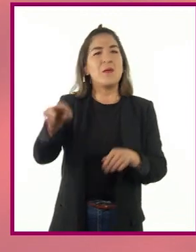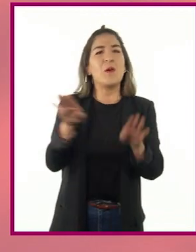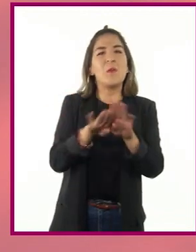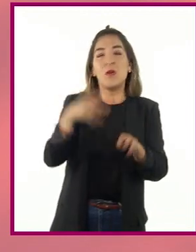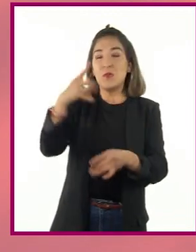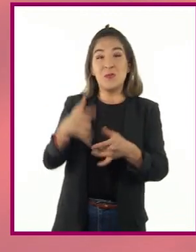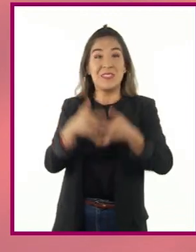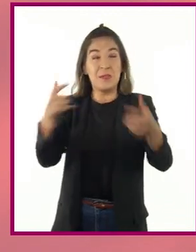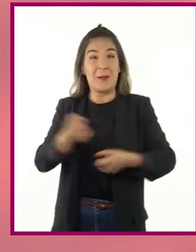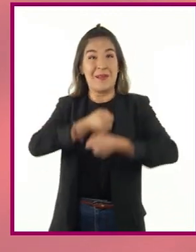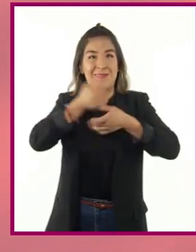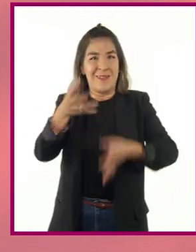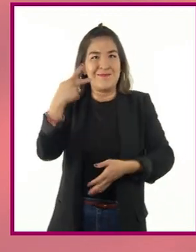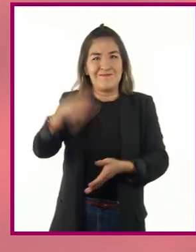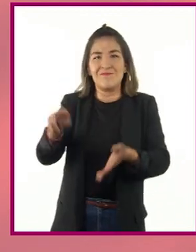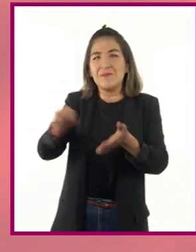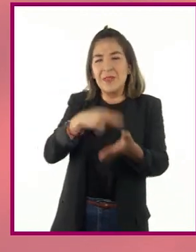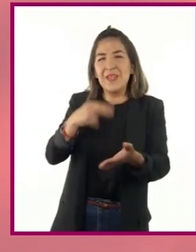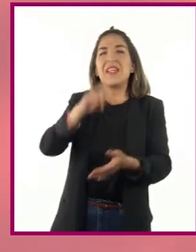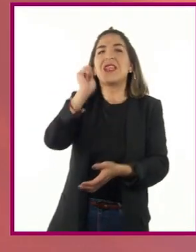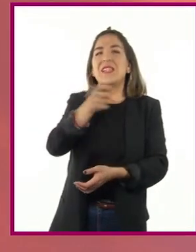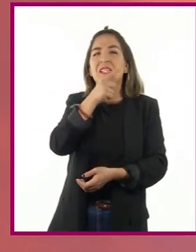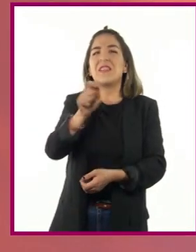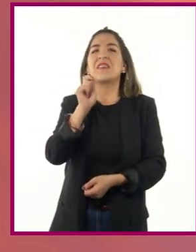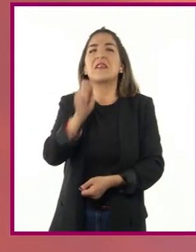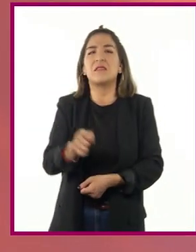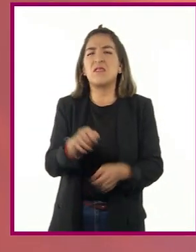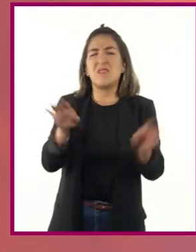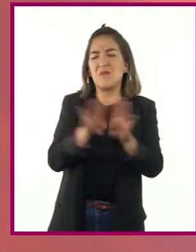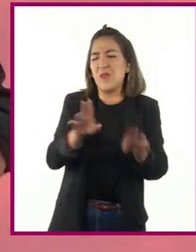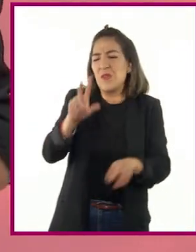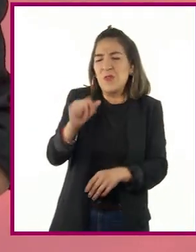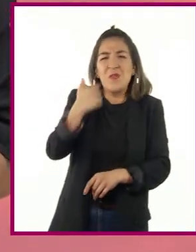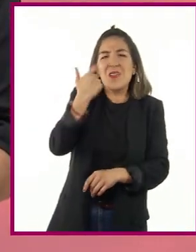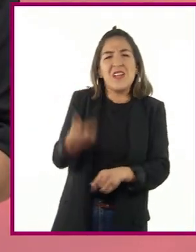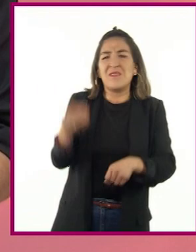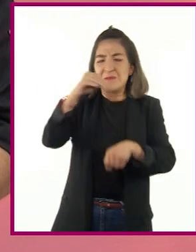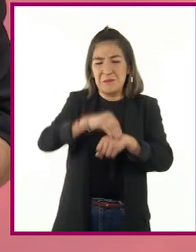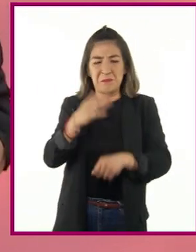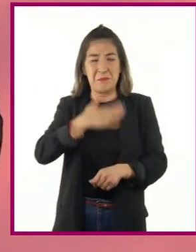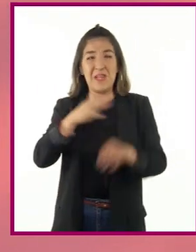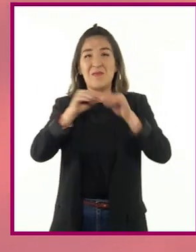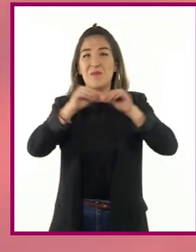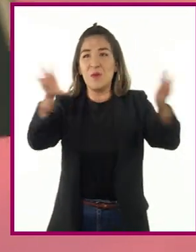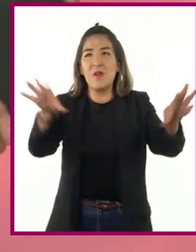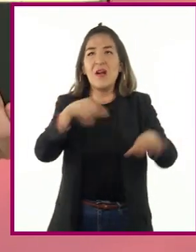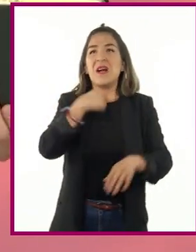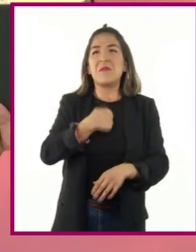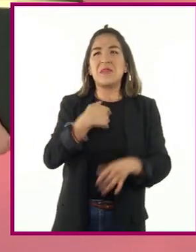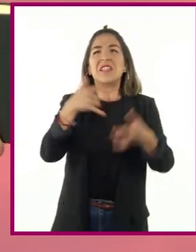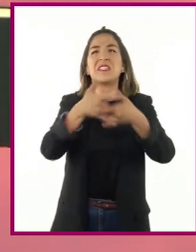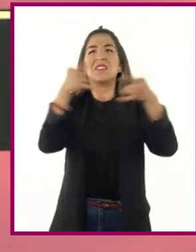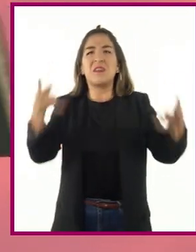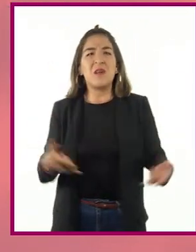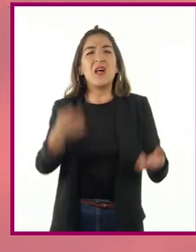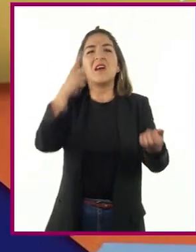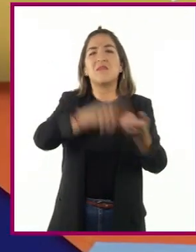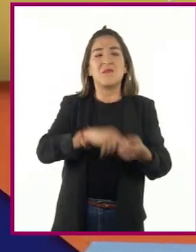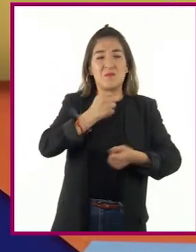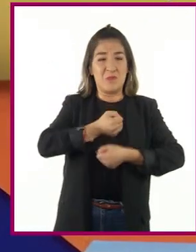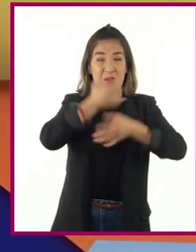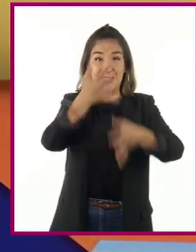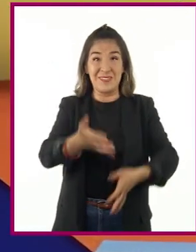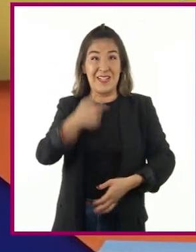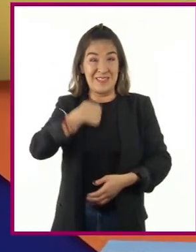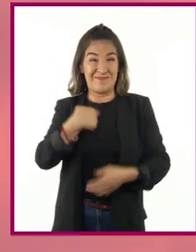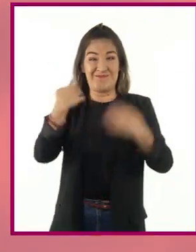autobiografía que acabamos de leer menciona que ella no tenía intención de publicar sus obras en un libro porque consideraba que su poesía no era